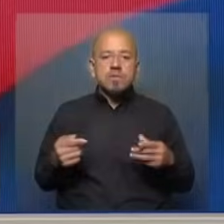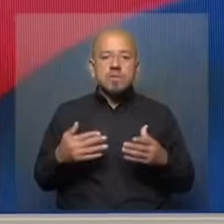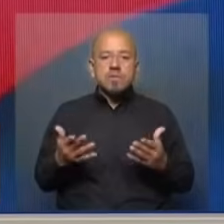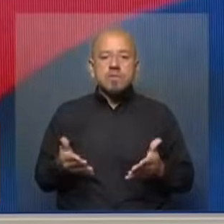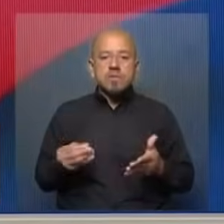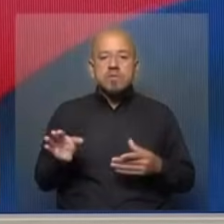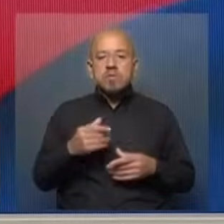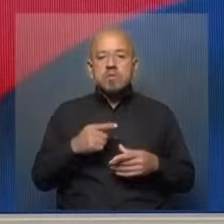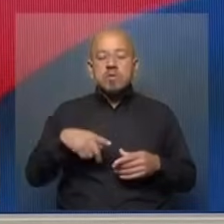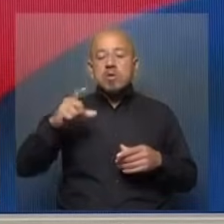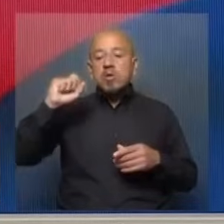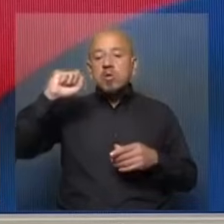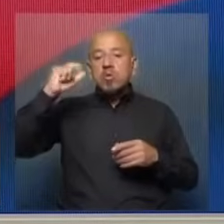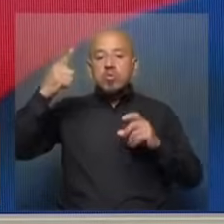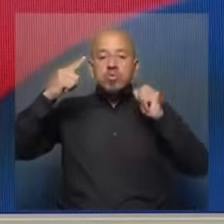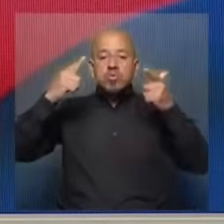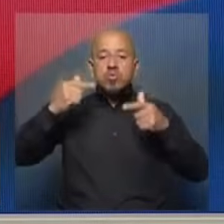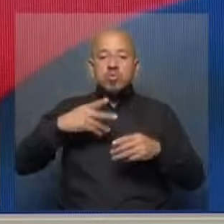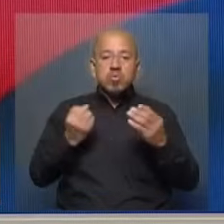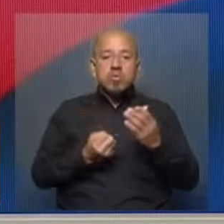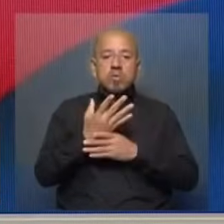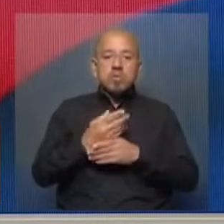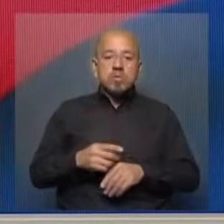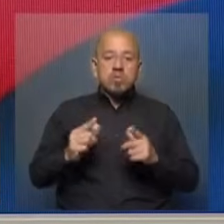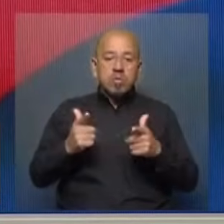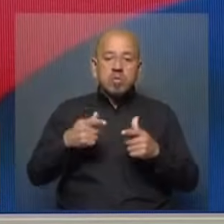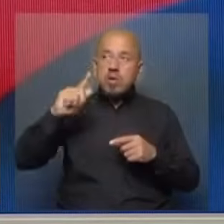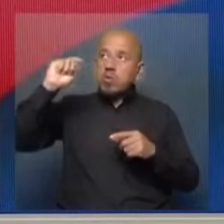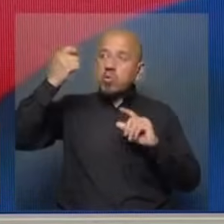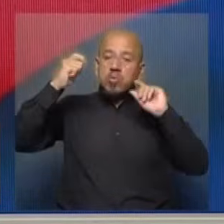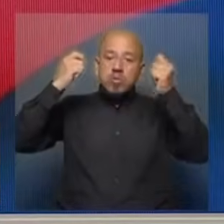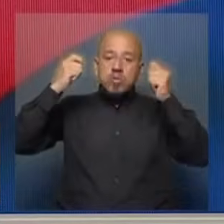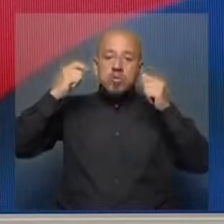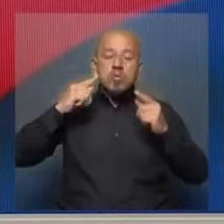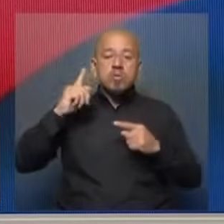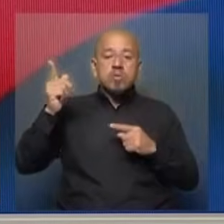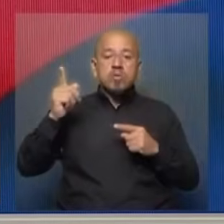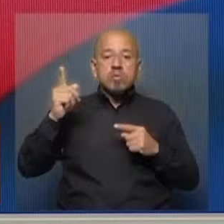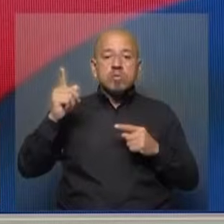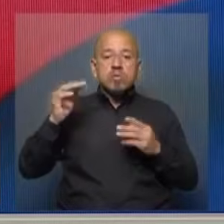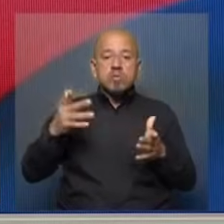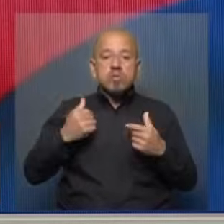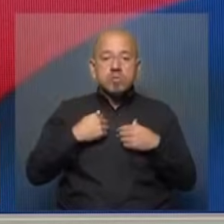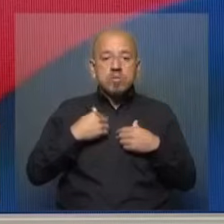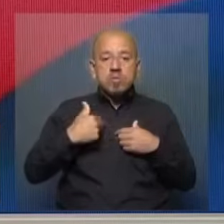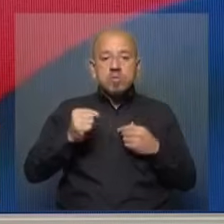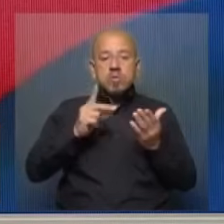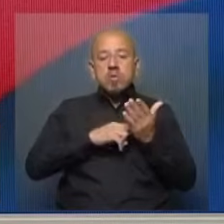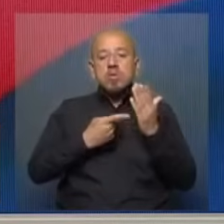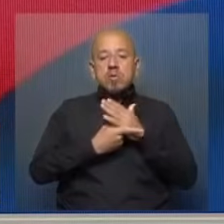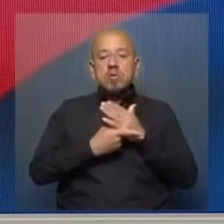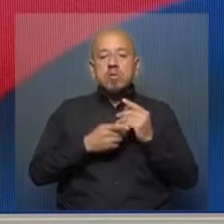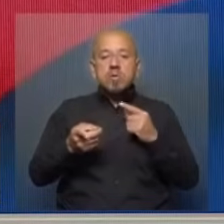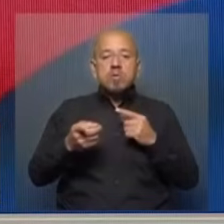Toda la luz nueva que pusimos en la periferia de Montevideo, donde no había luz, fue decidida. O sea, nosotros llevamos proyectos de